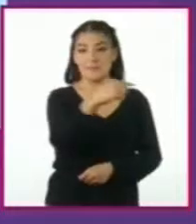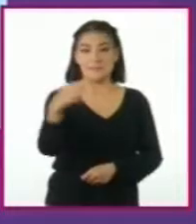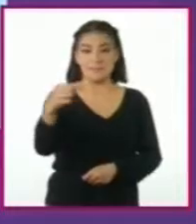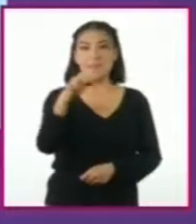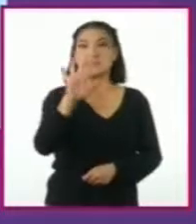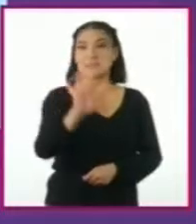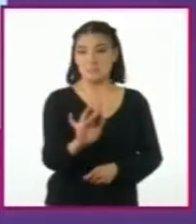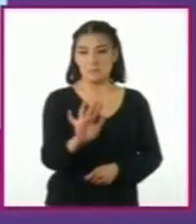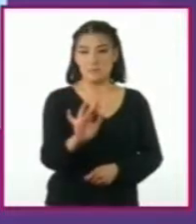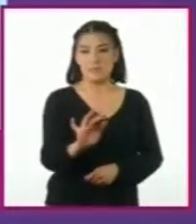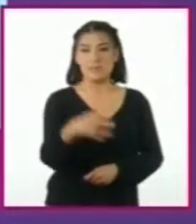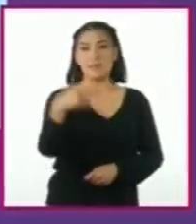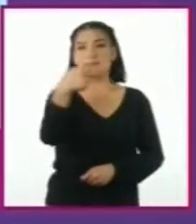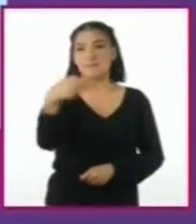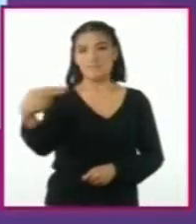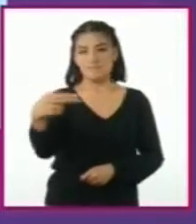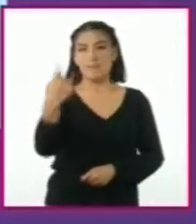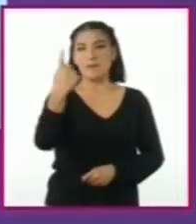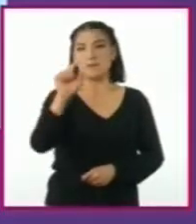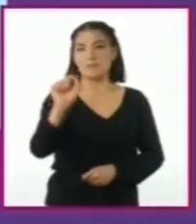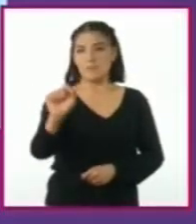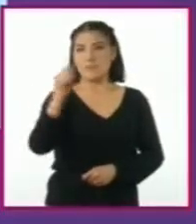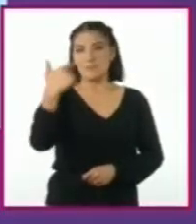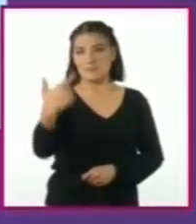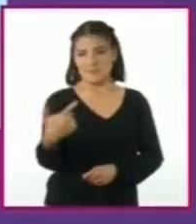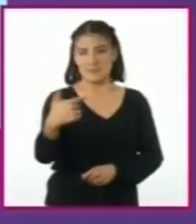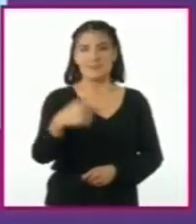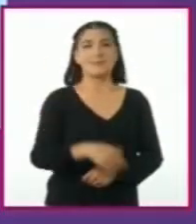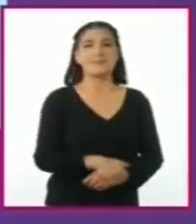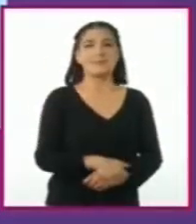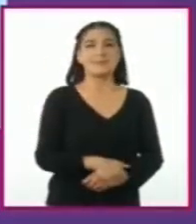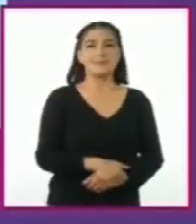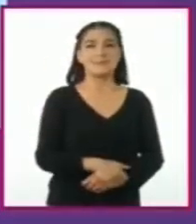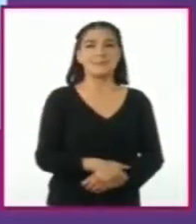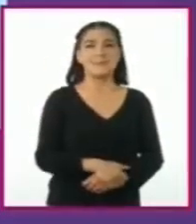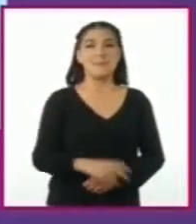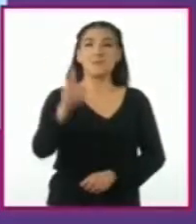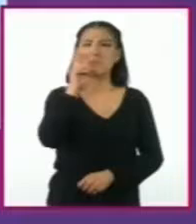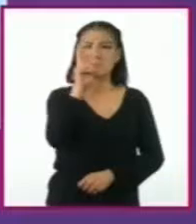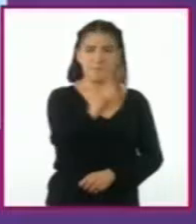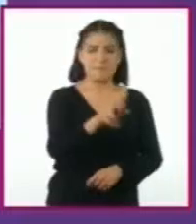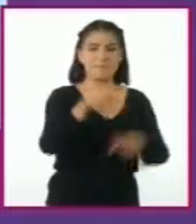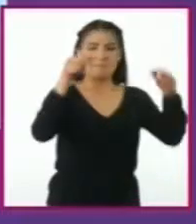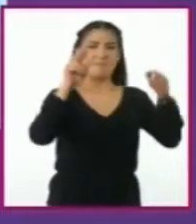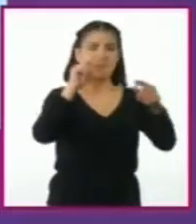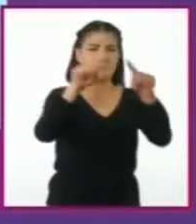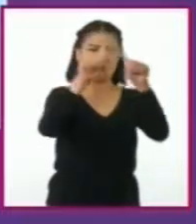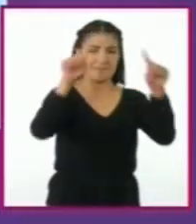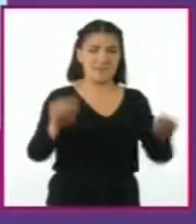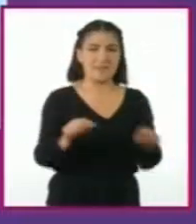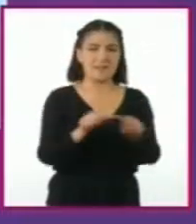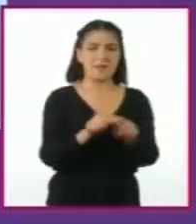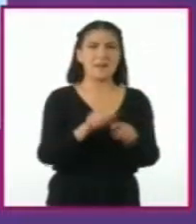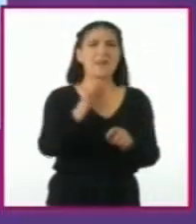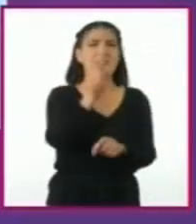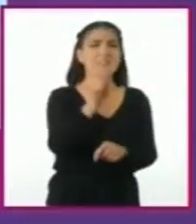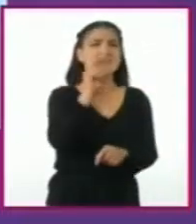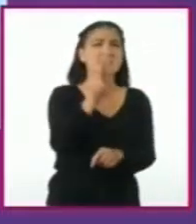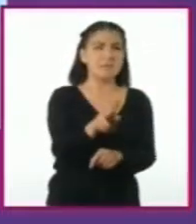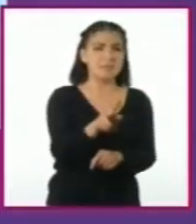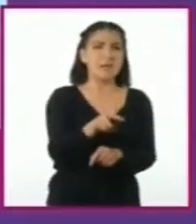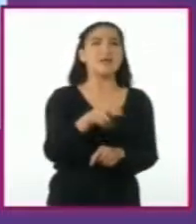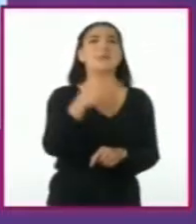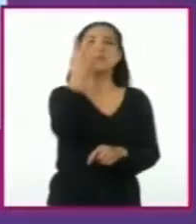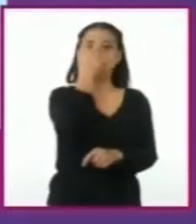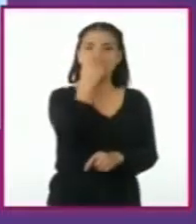entre 50, igual a 1.7. Observando la tabla, lo que encontramos aquí es que los